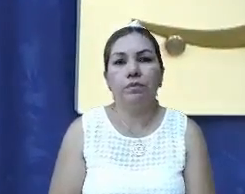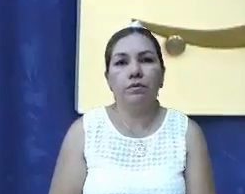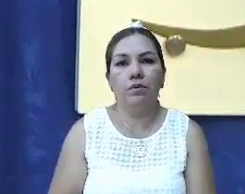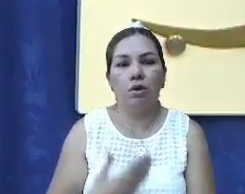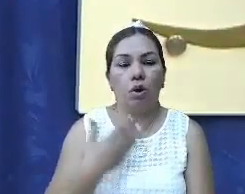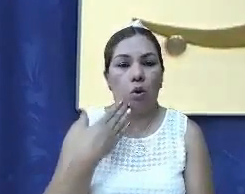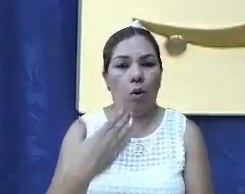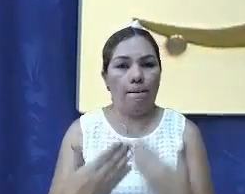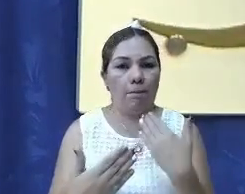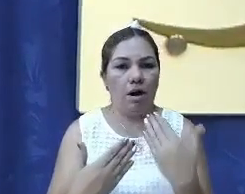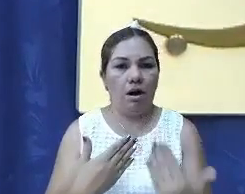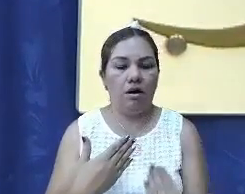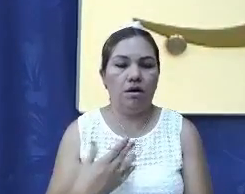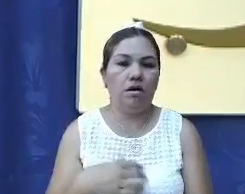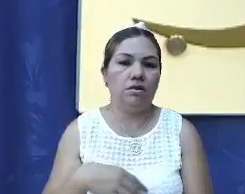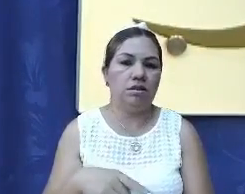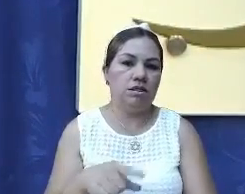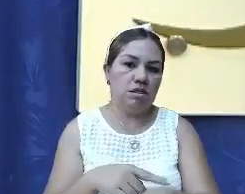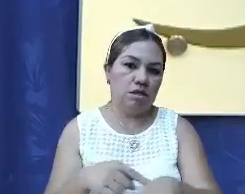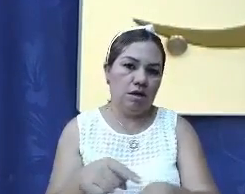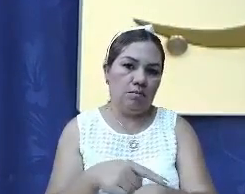comparando los tiempos pasados